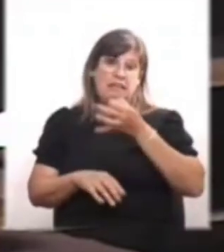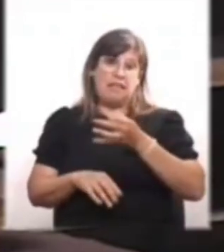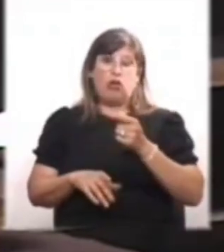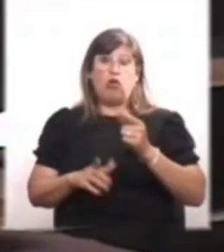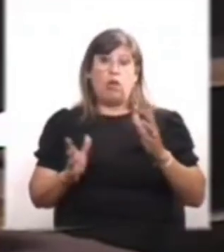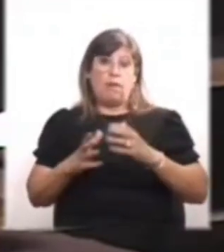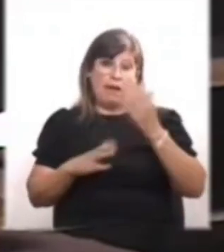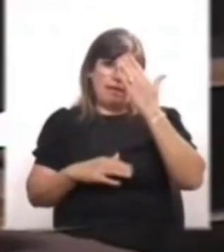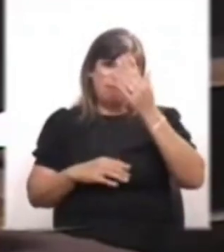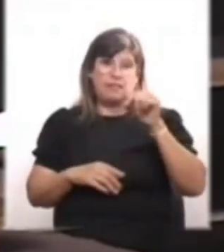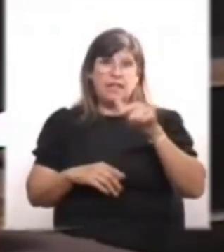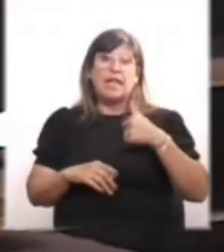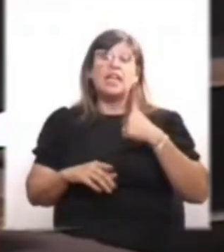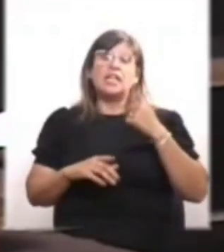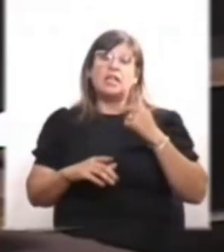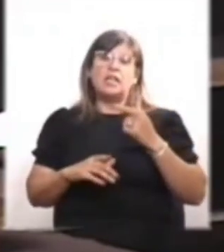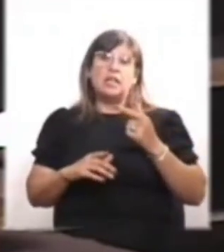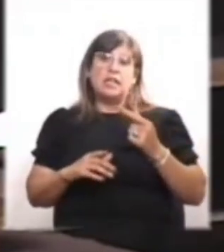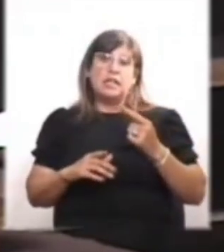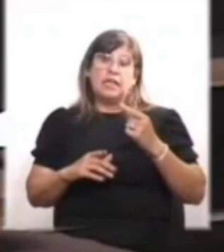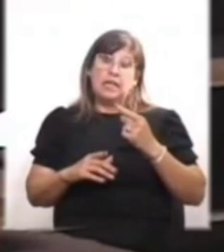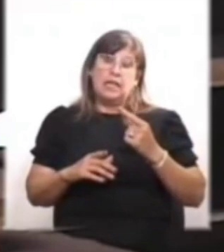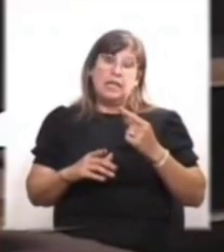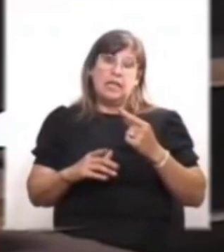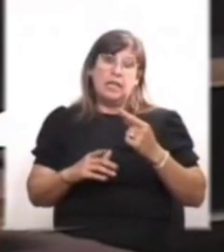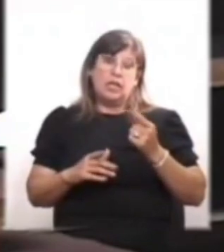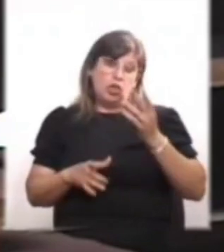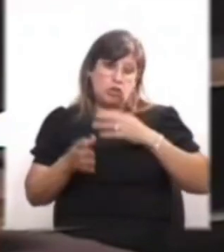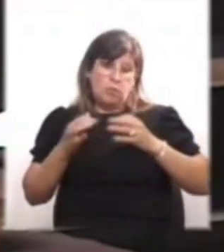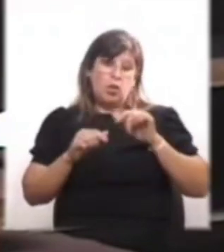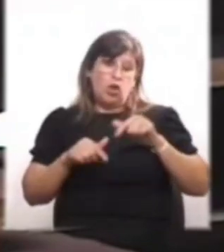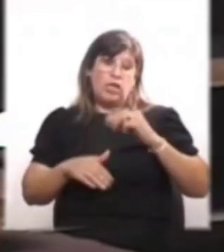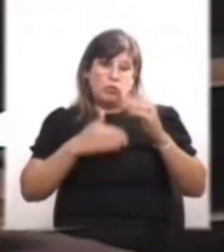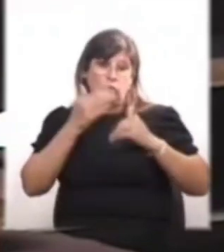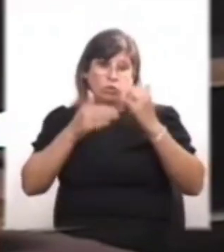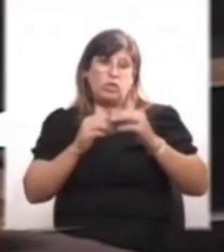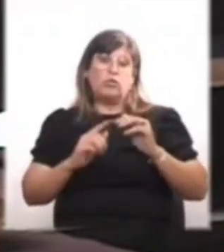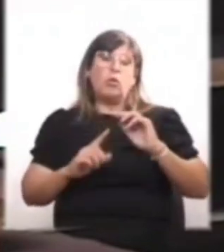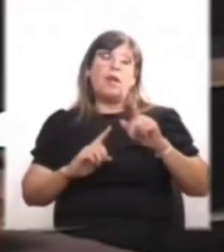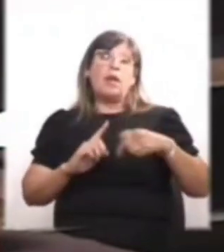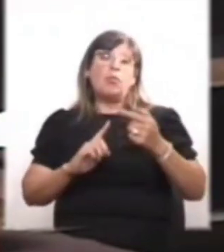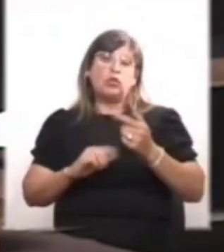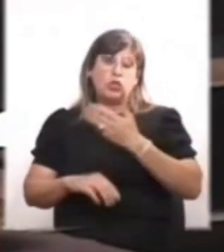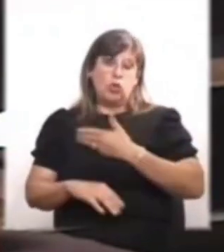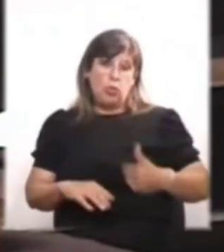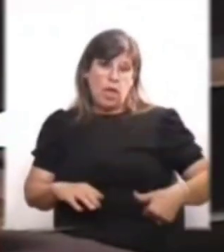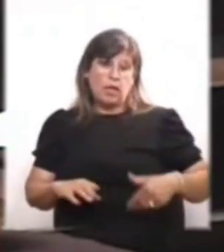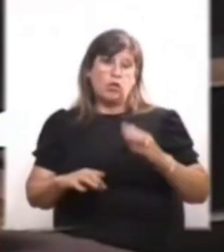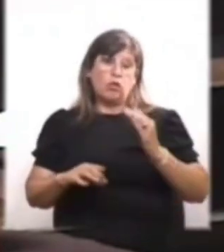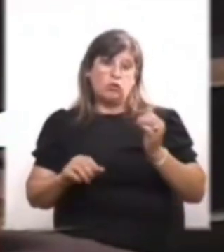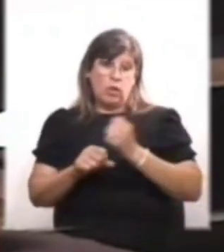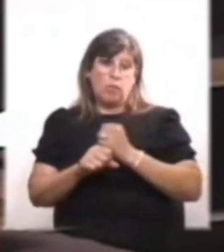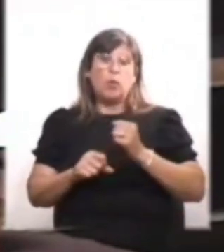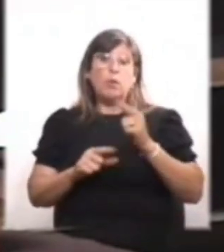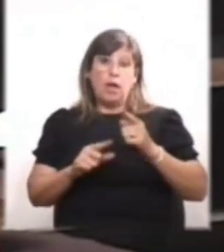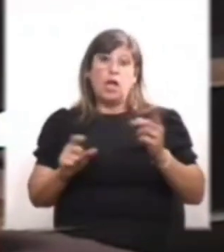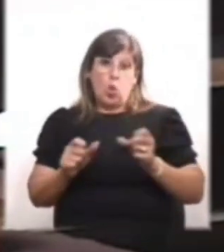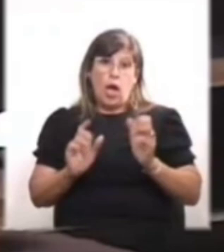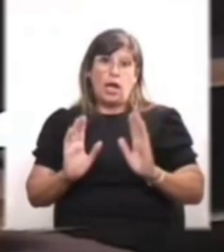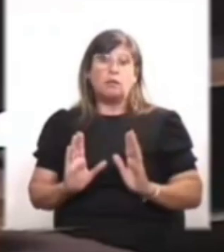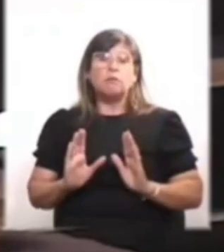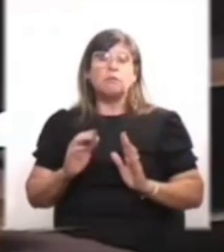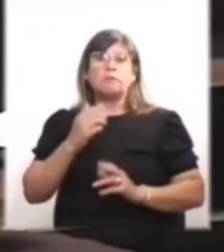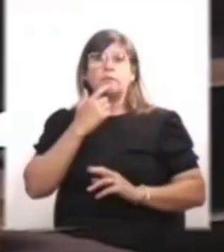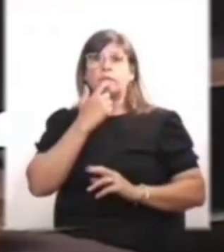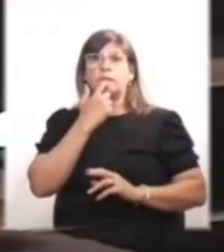hizo ver que esto es un proceso y que el próximo gobierno, si es que se aprueba, lo haga, lo lleve adelante.